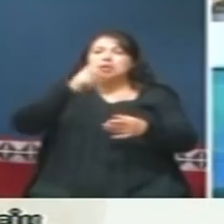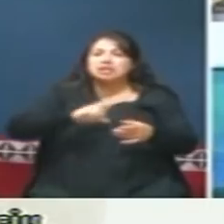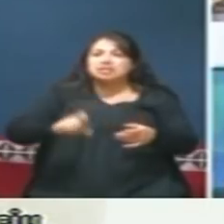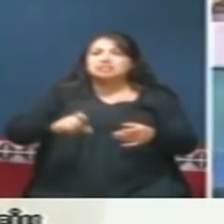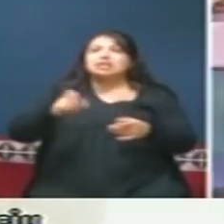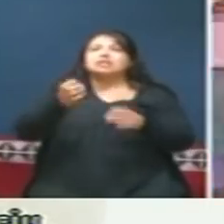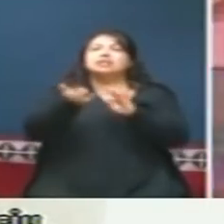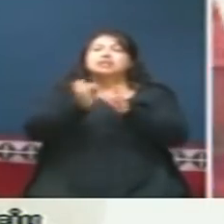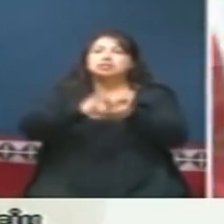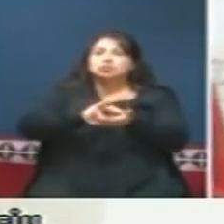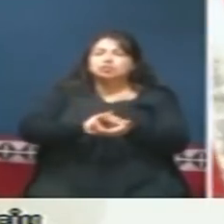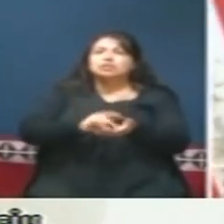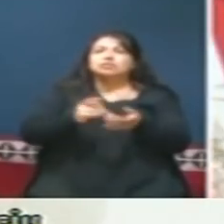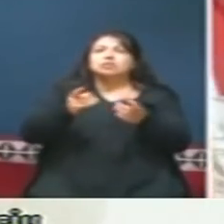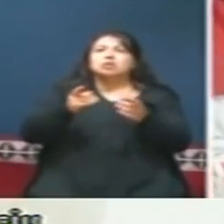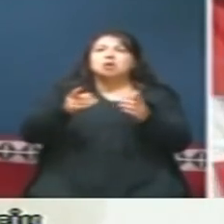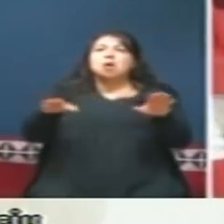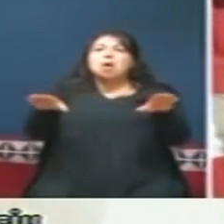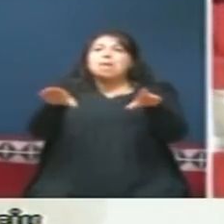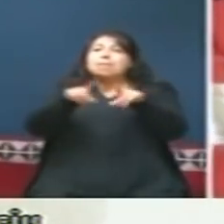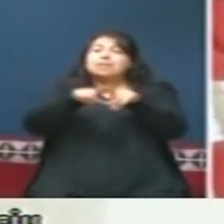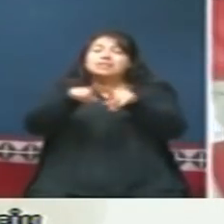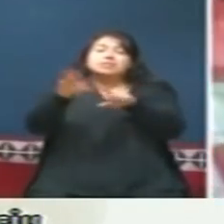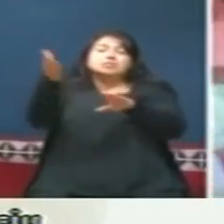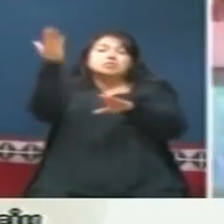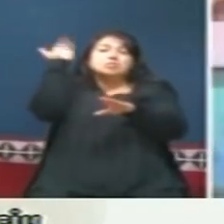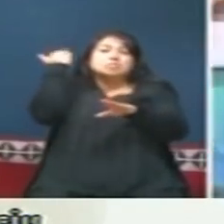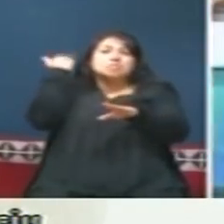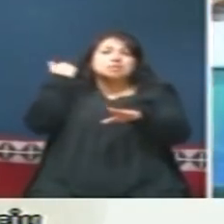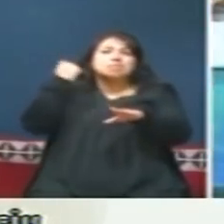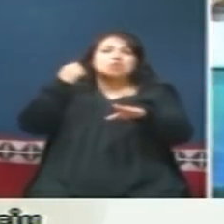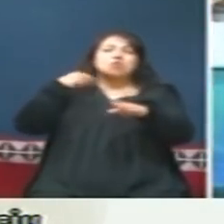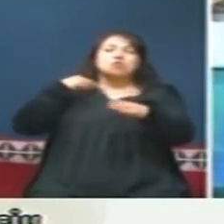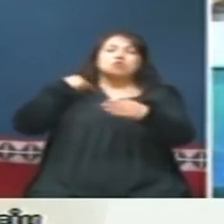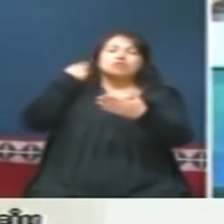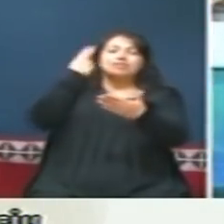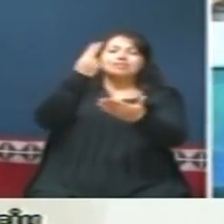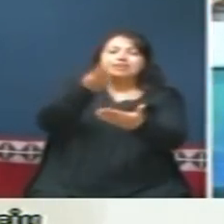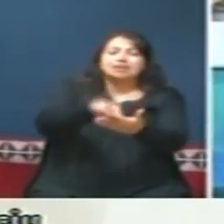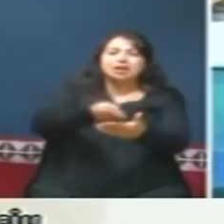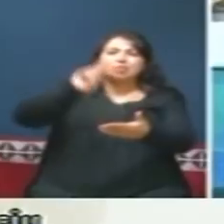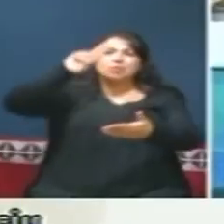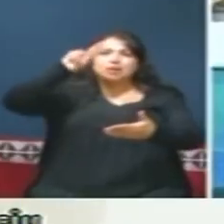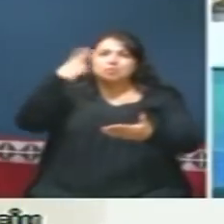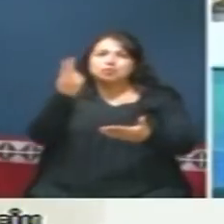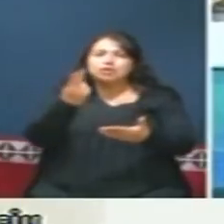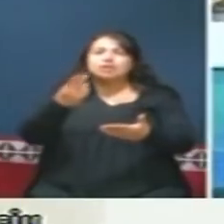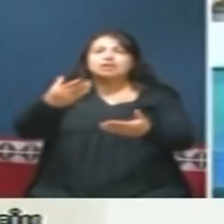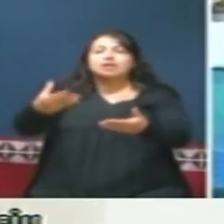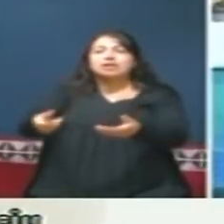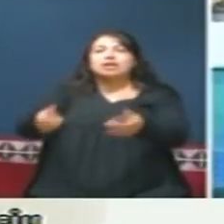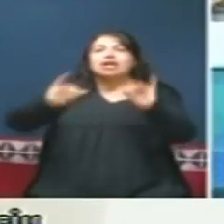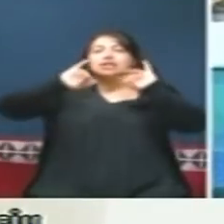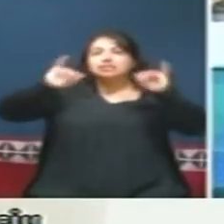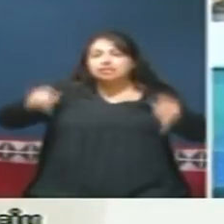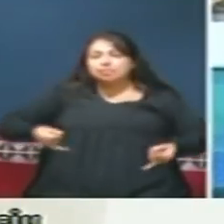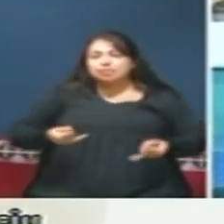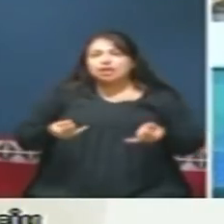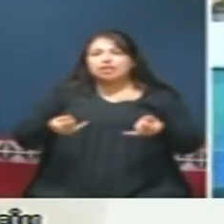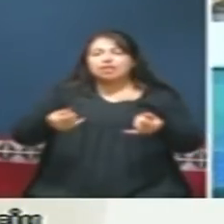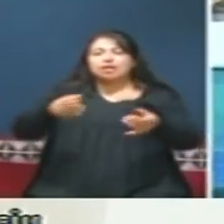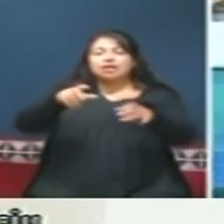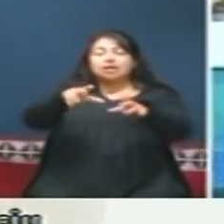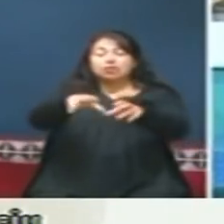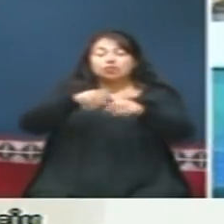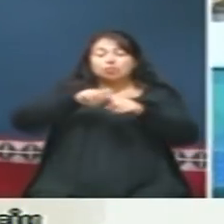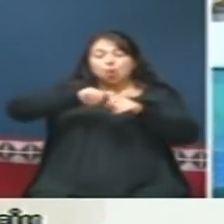mismo, cuando iba a ser entregada a su pasión, voluntariamente aceptada, tomó pan, dándote